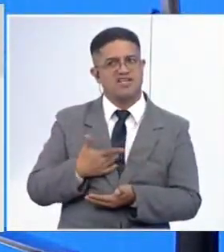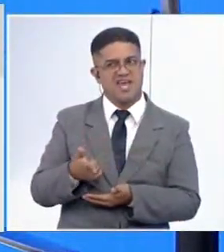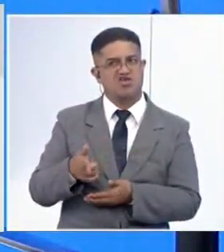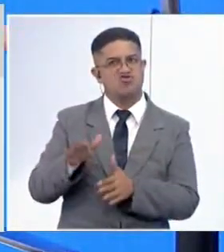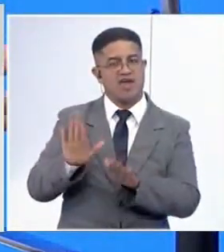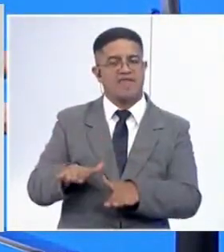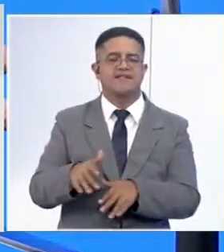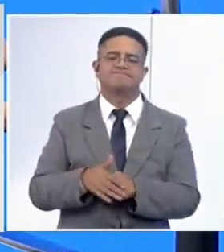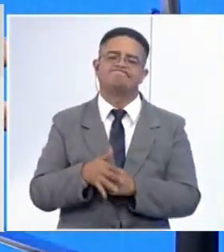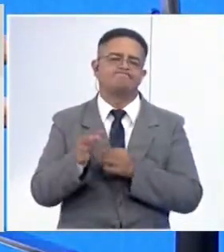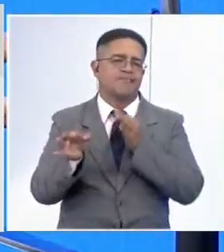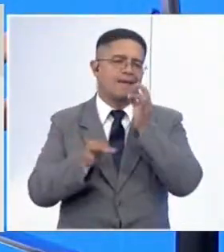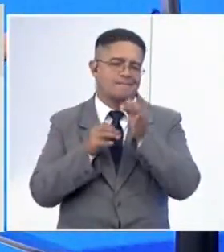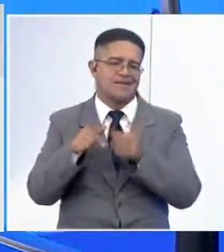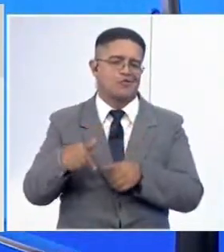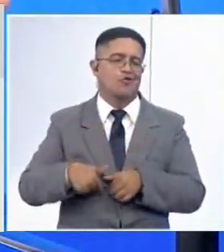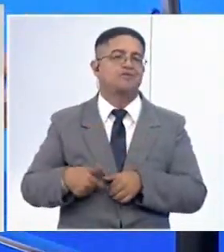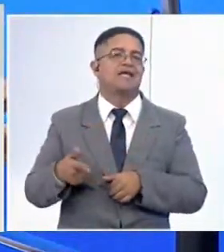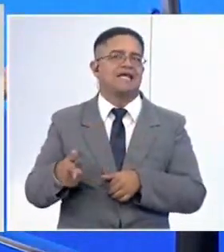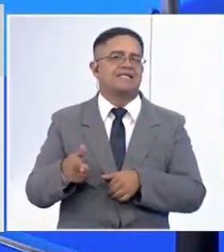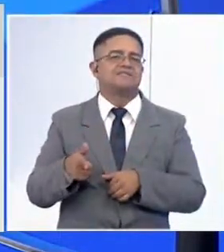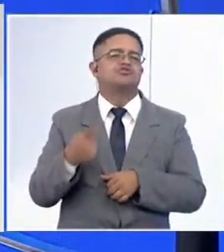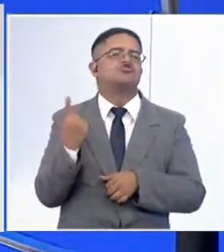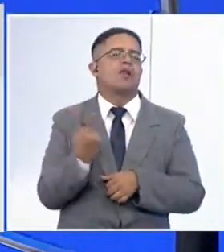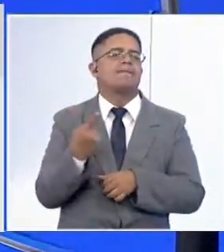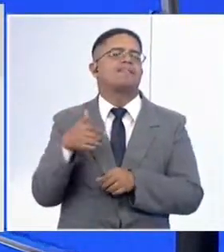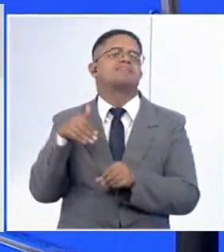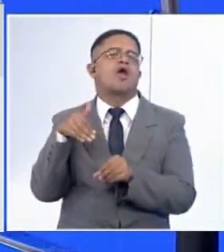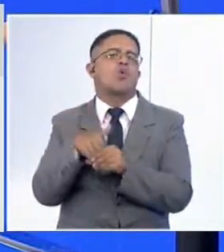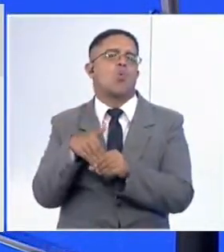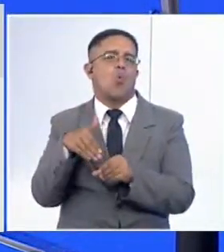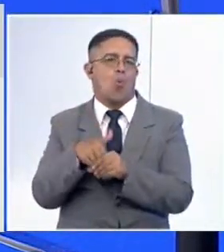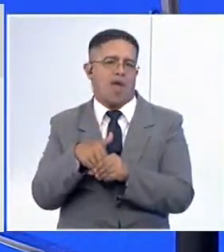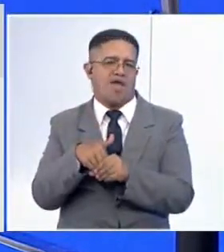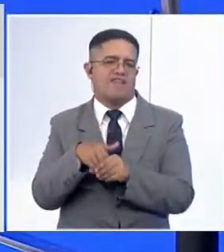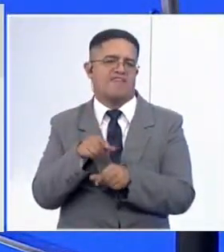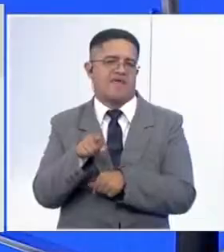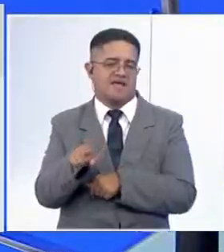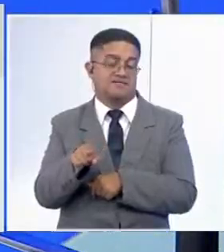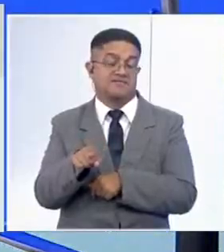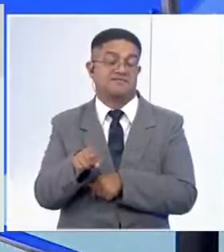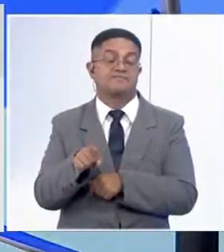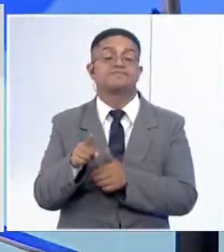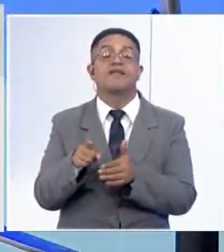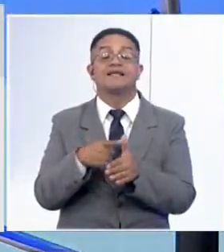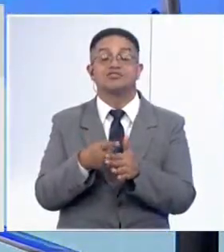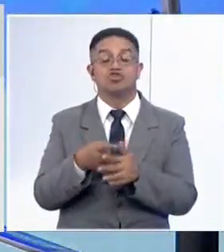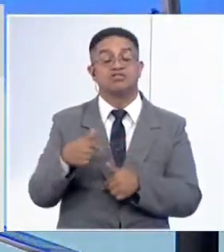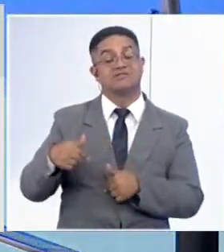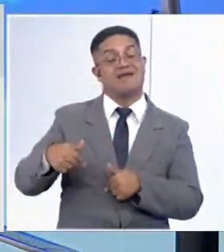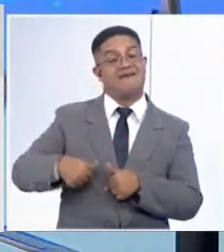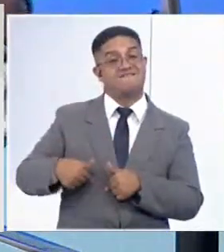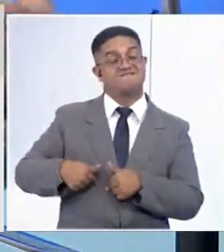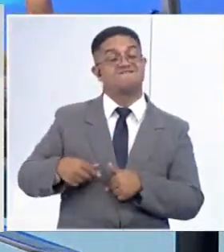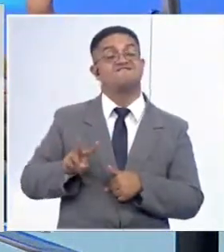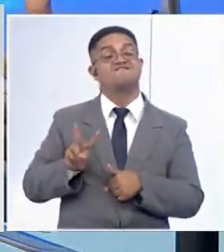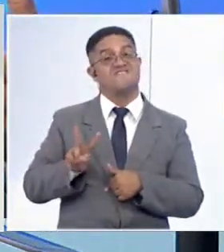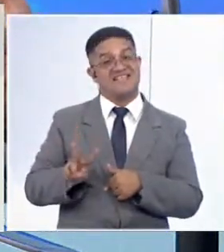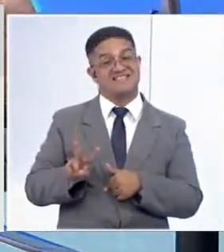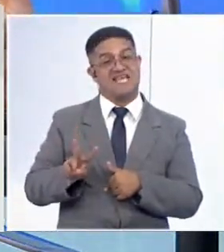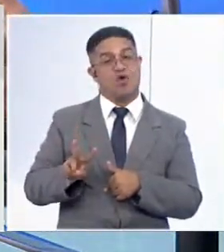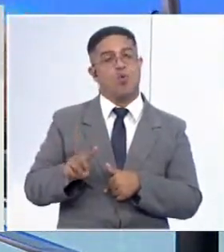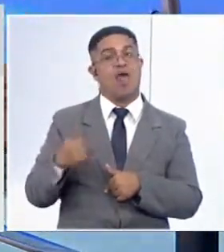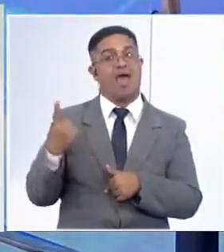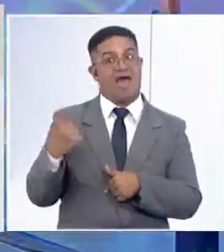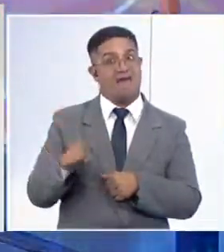básicamente les explico, la vesícula lo que es un órgano de almacenamiento, lo que al almacenar es bilis. Y una vez que la vesícula está instaurada, cálculos